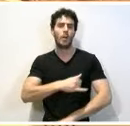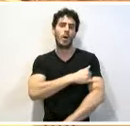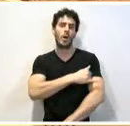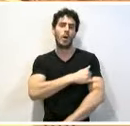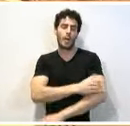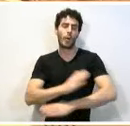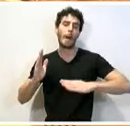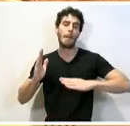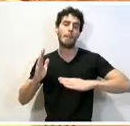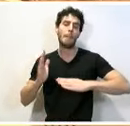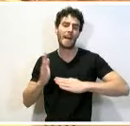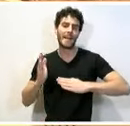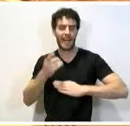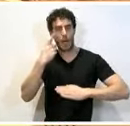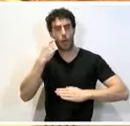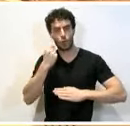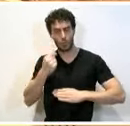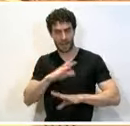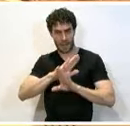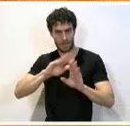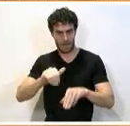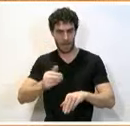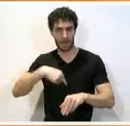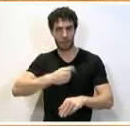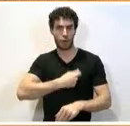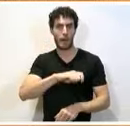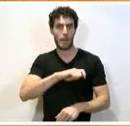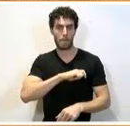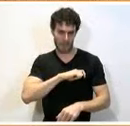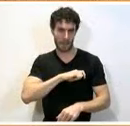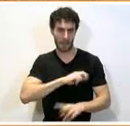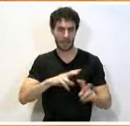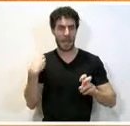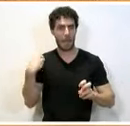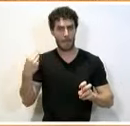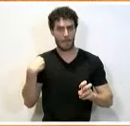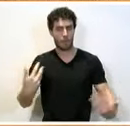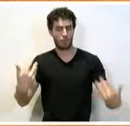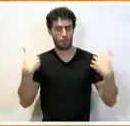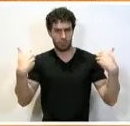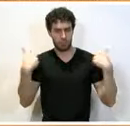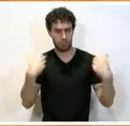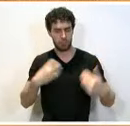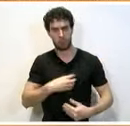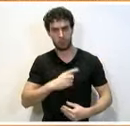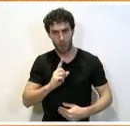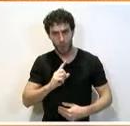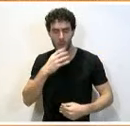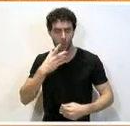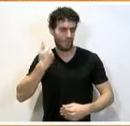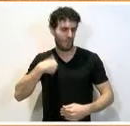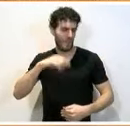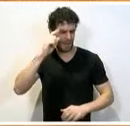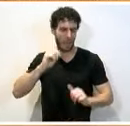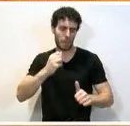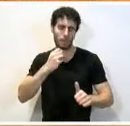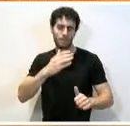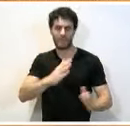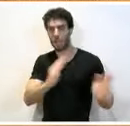hemos podido padecerlos en España en este sentido, aunque algo estamos empezando a saber. Usted